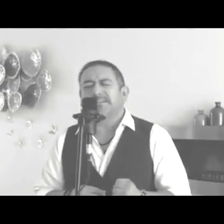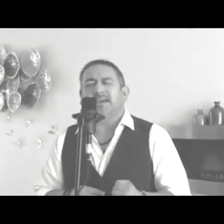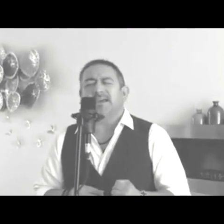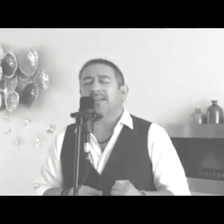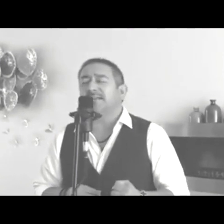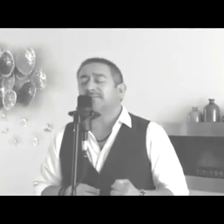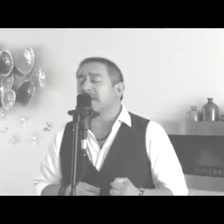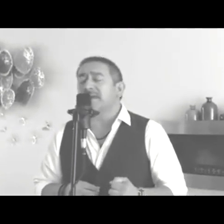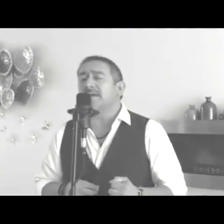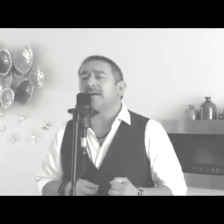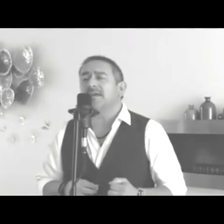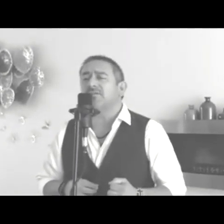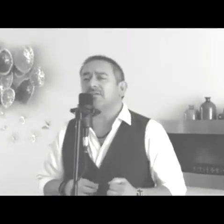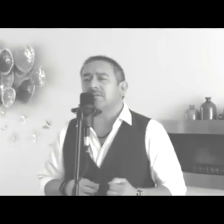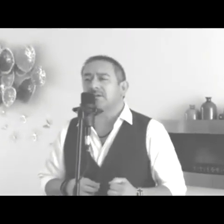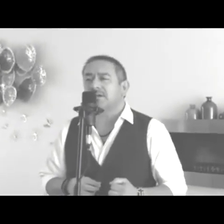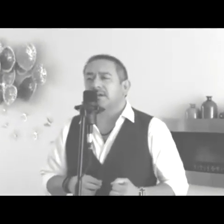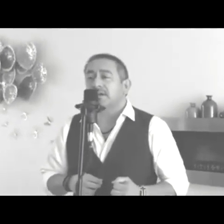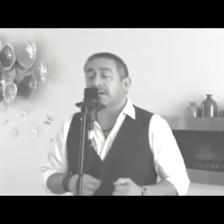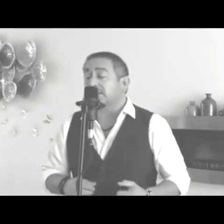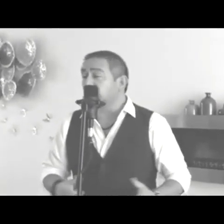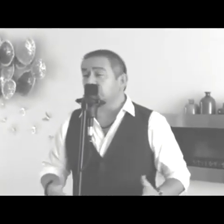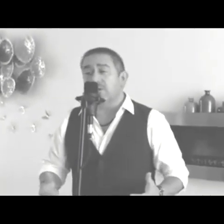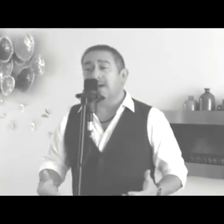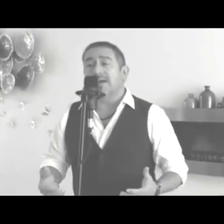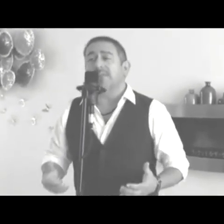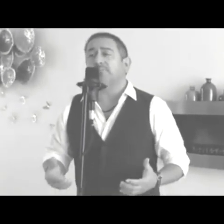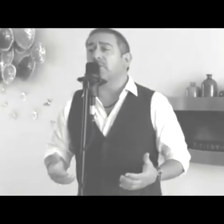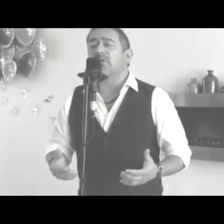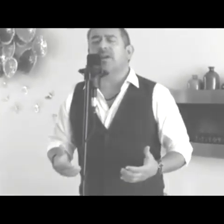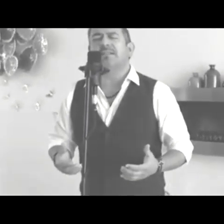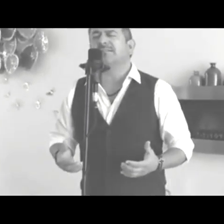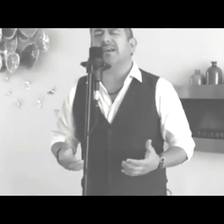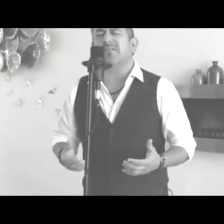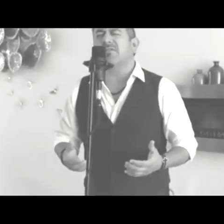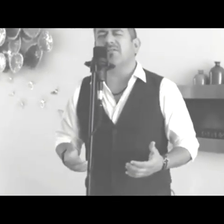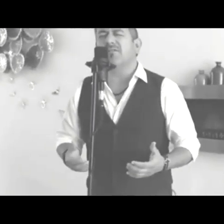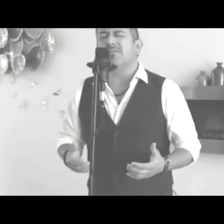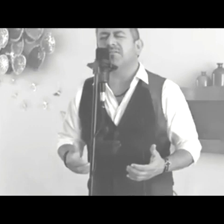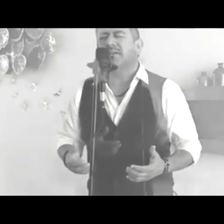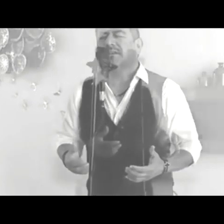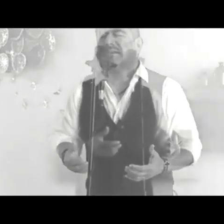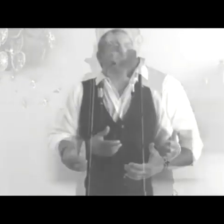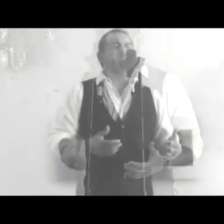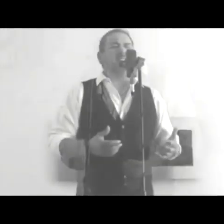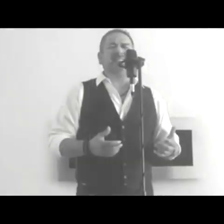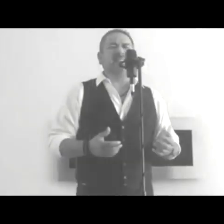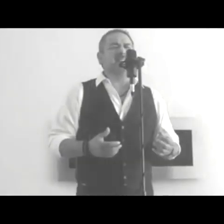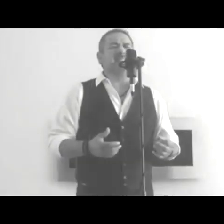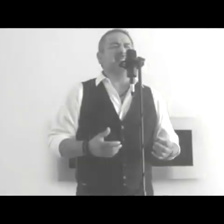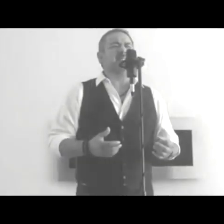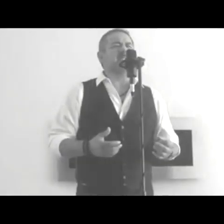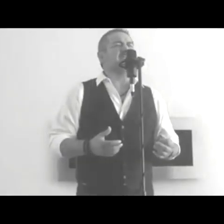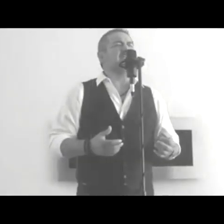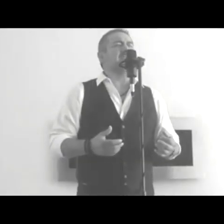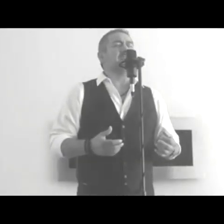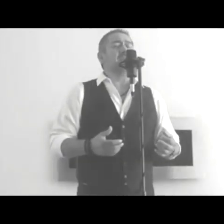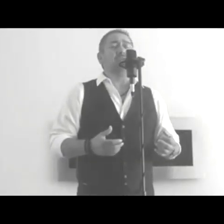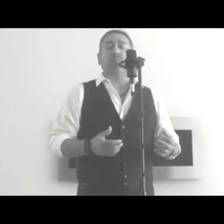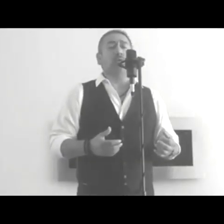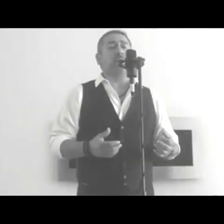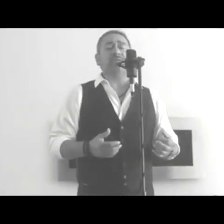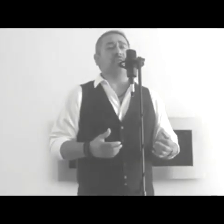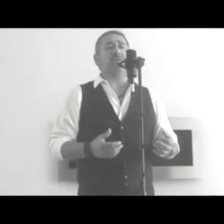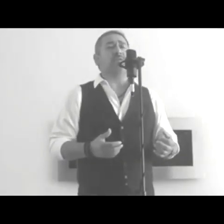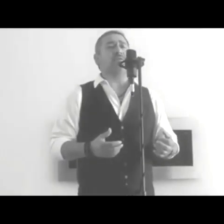También tienes miedo, que tu cuerpo cansado ya te dice